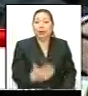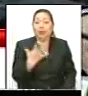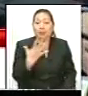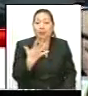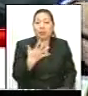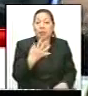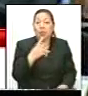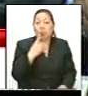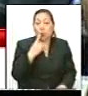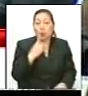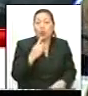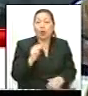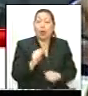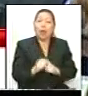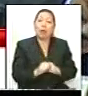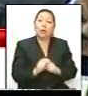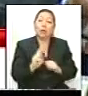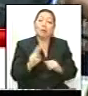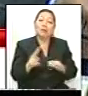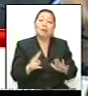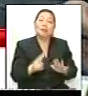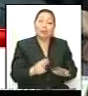5 de junio del